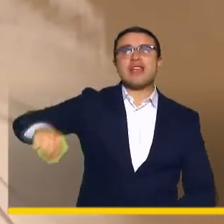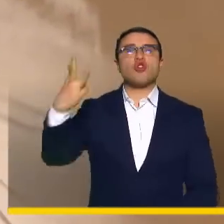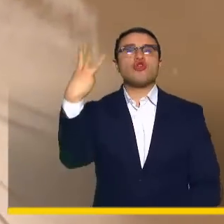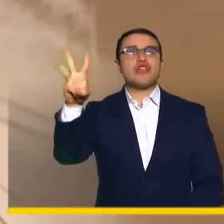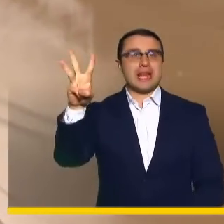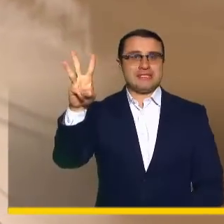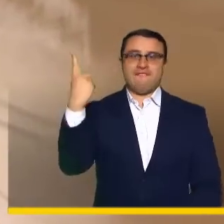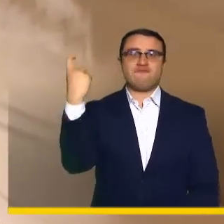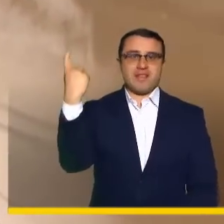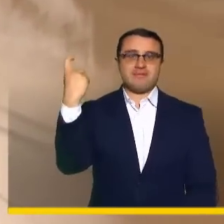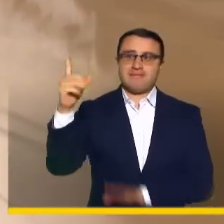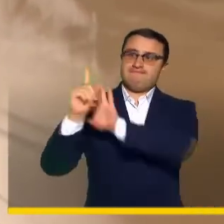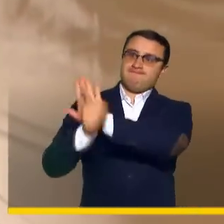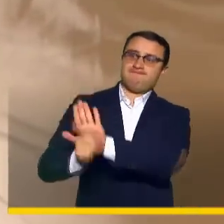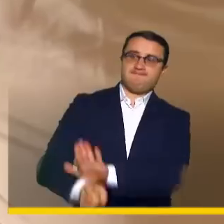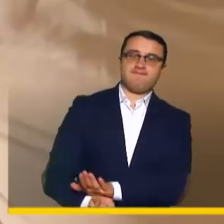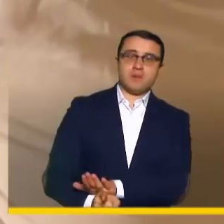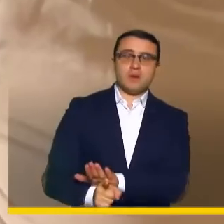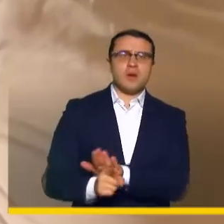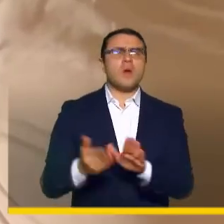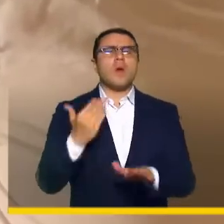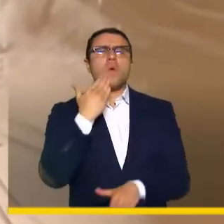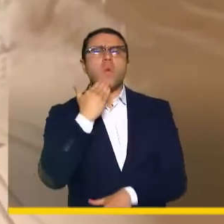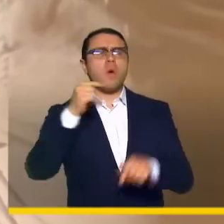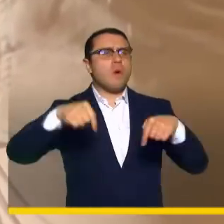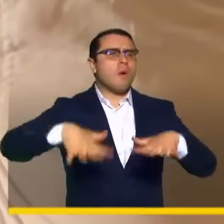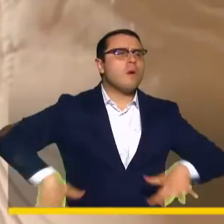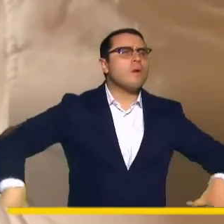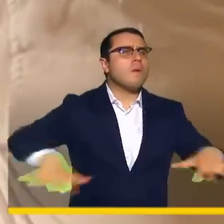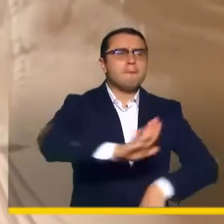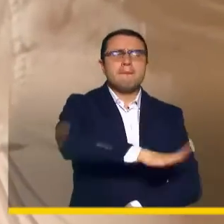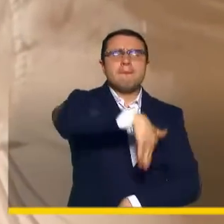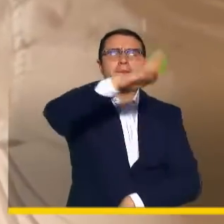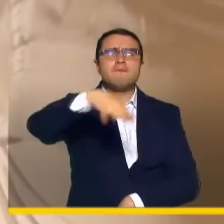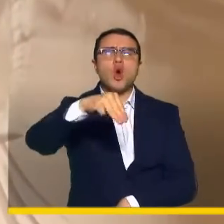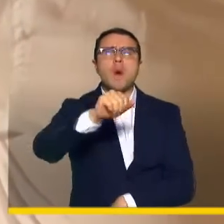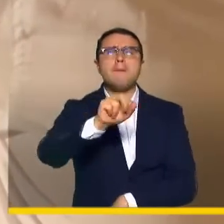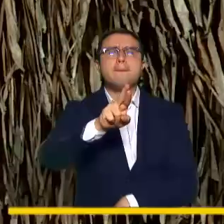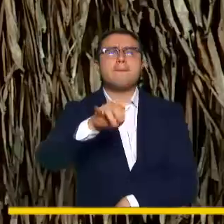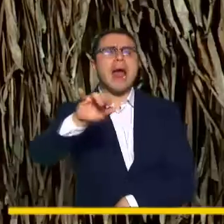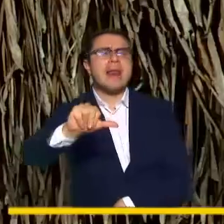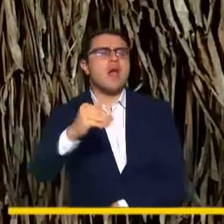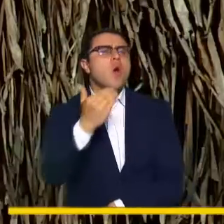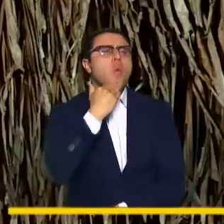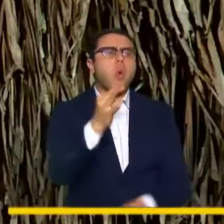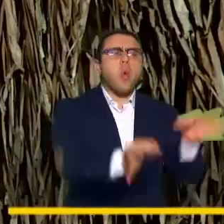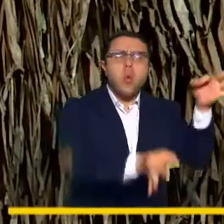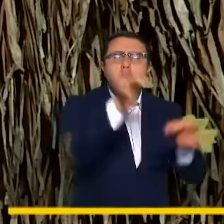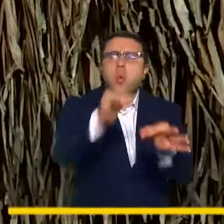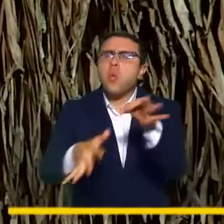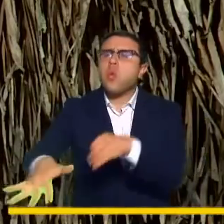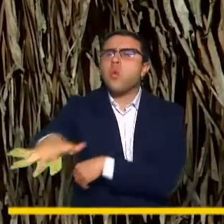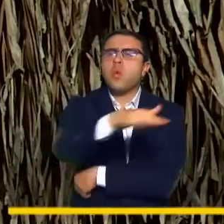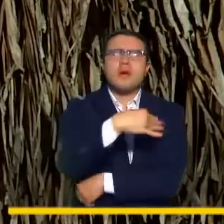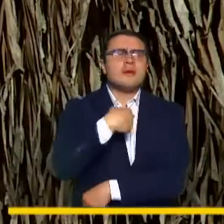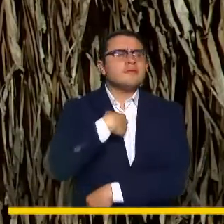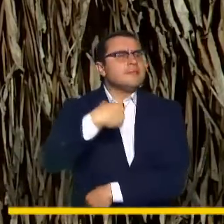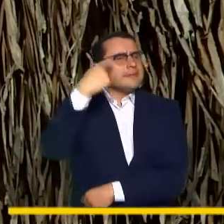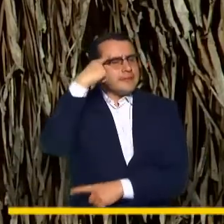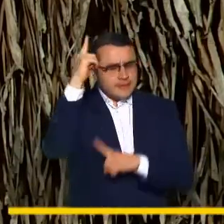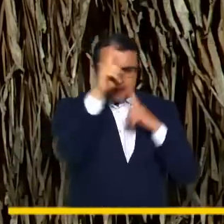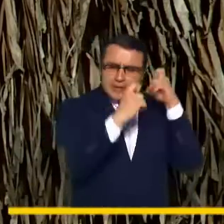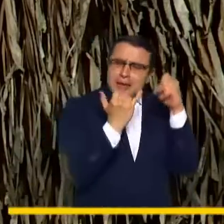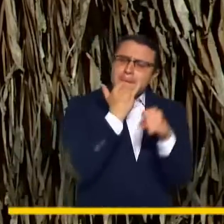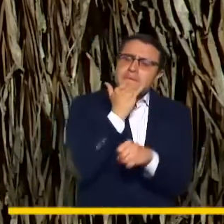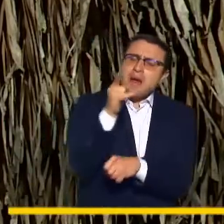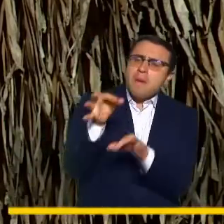¿Cuándo terminará de haber justicia en los Montes de María? Yo me pregunto, ¿qué pasará por los lados de